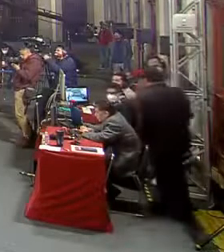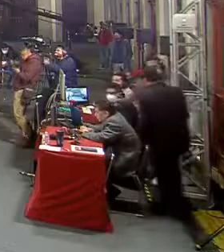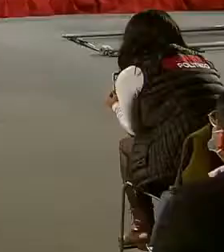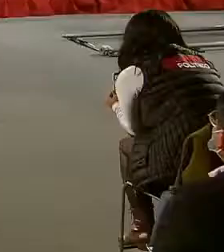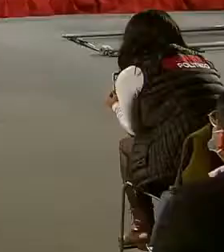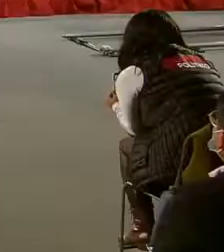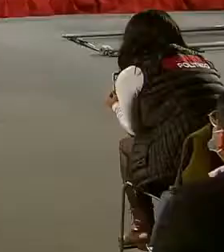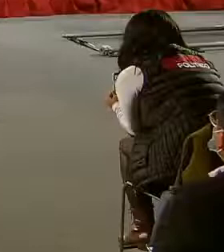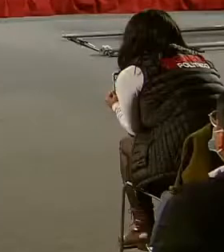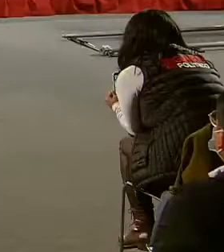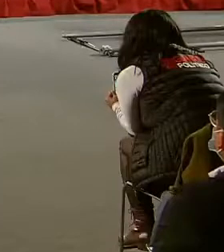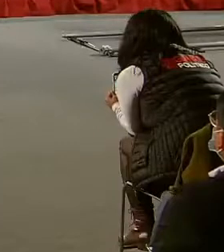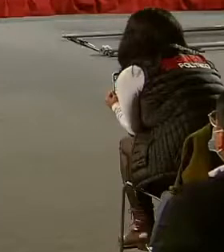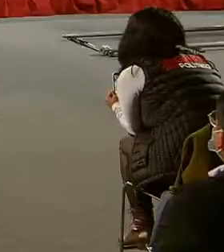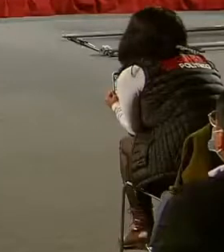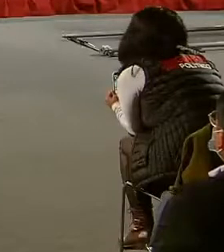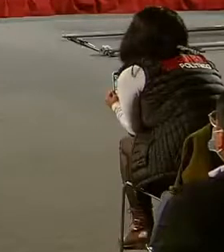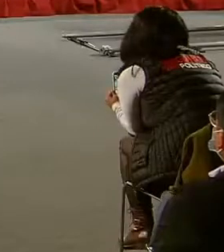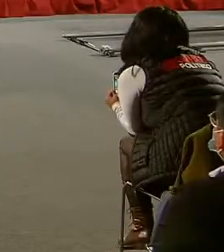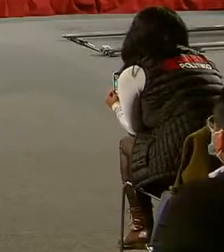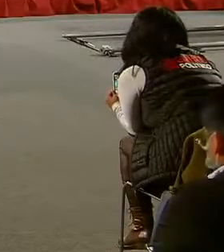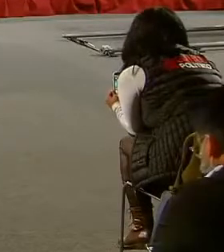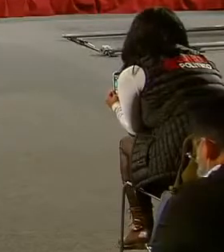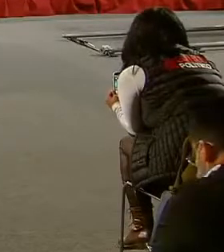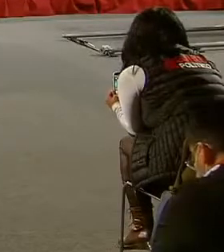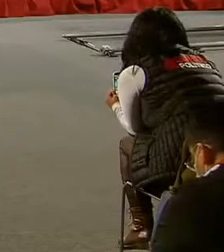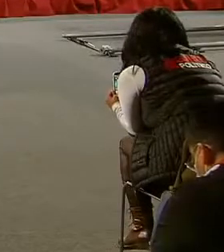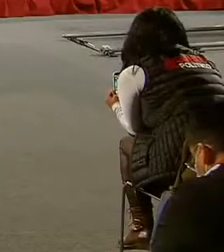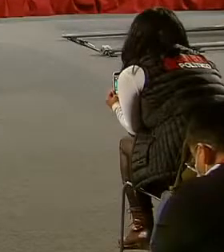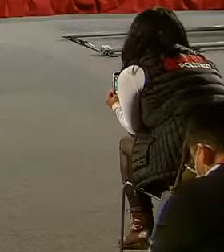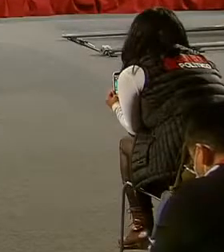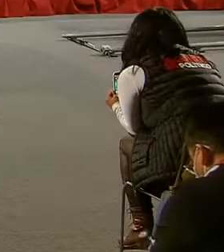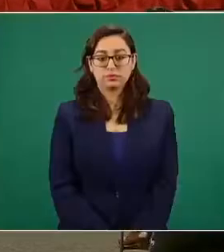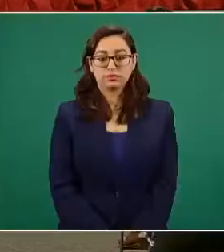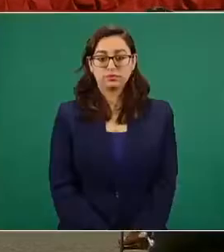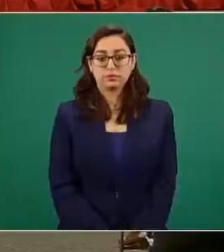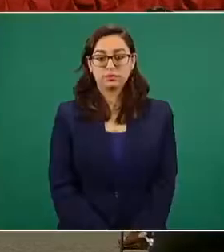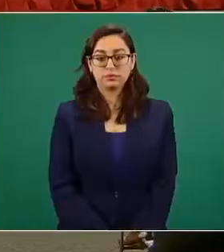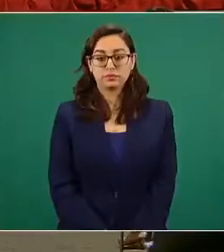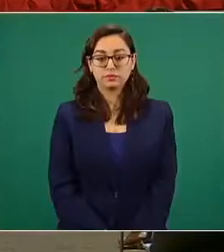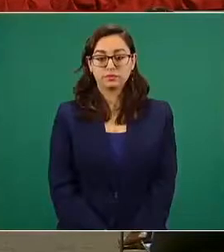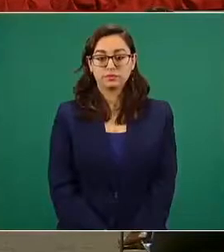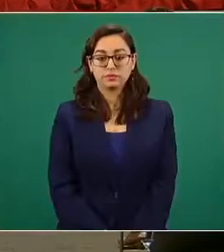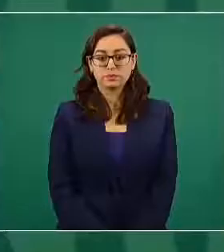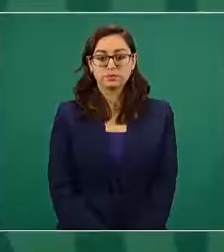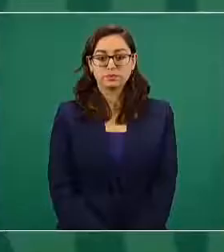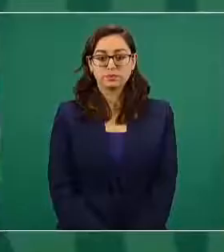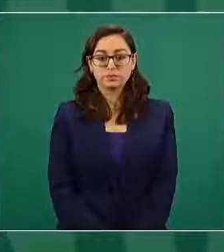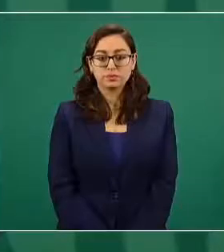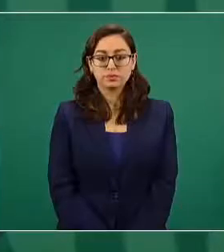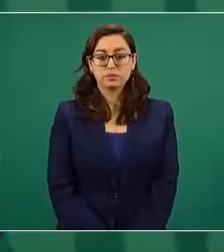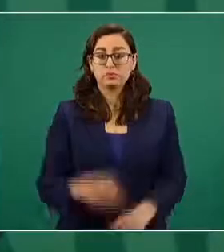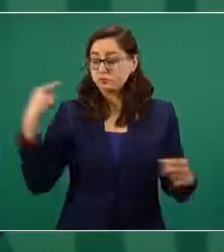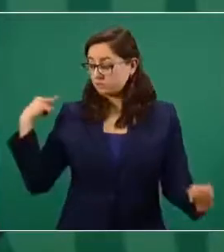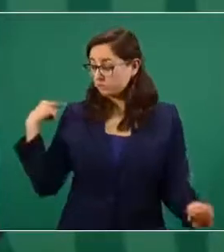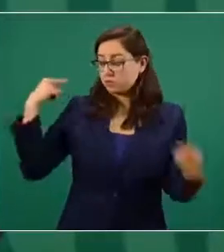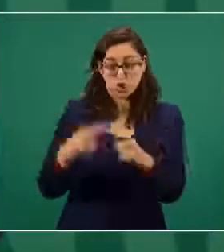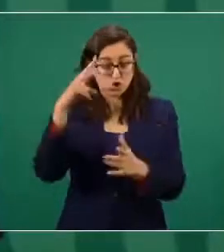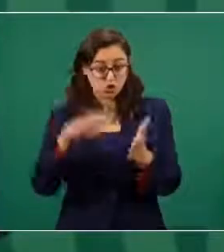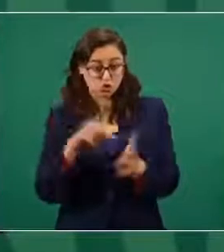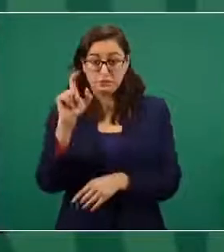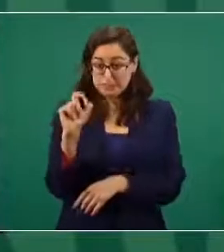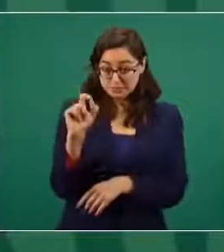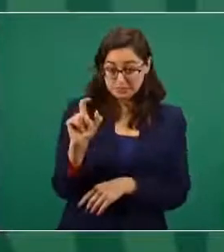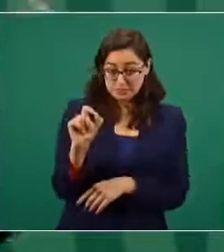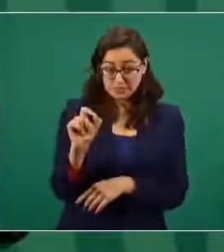eso es en lo que estamos enfocándonos, es hacer un llamado al respeto mutuo, a la solidaridad. Ante un fenómeno, lo hemos venido haciendo durante todo 2020,